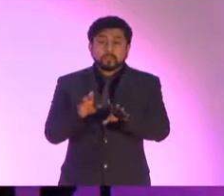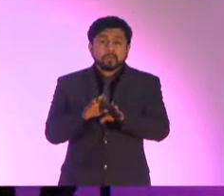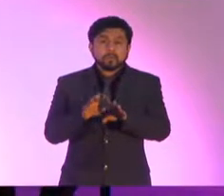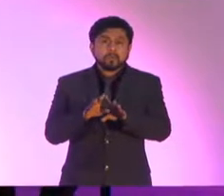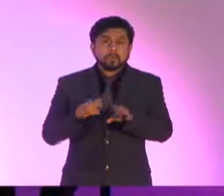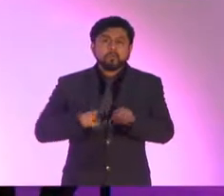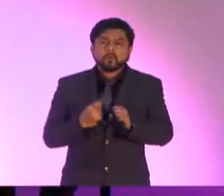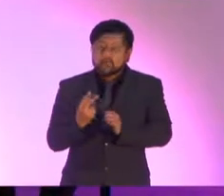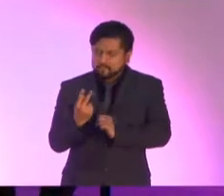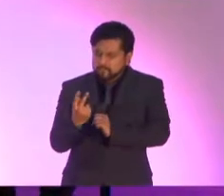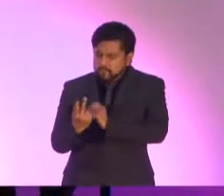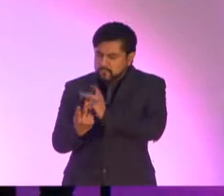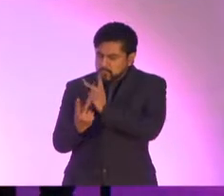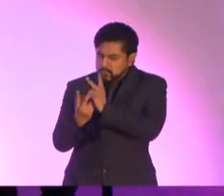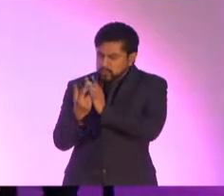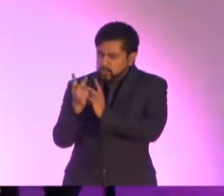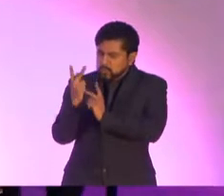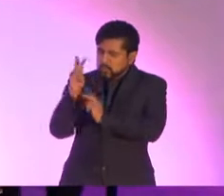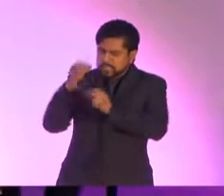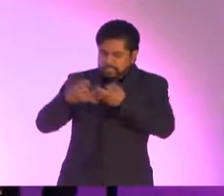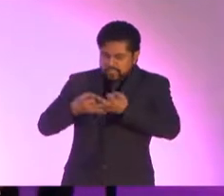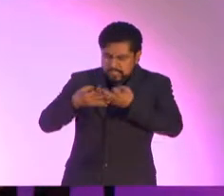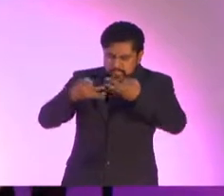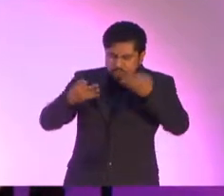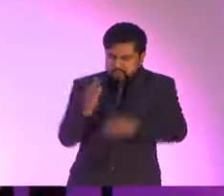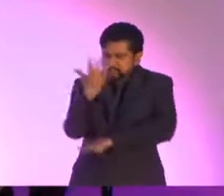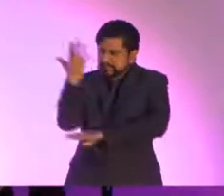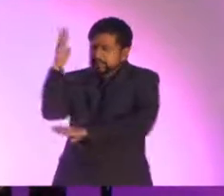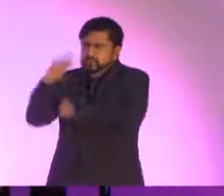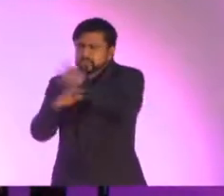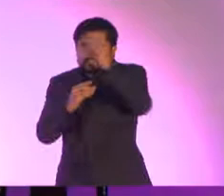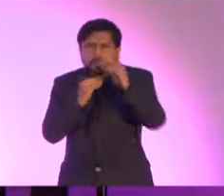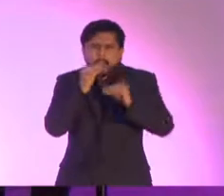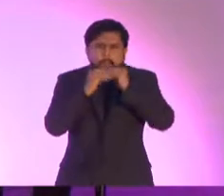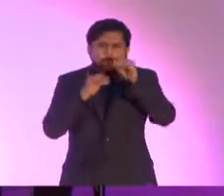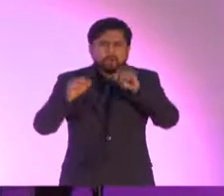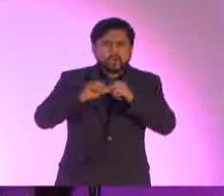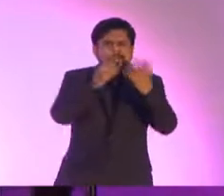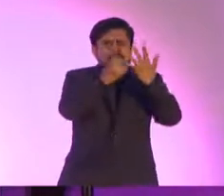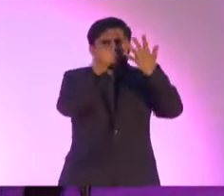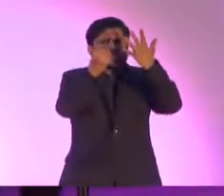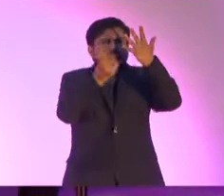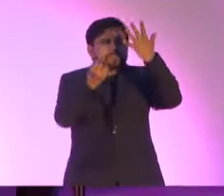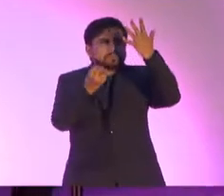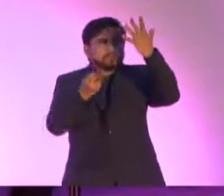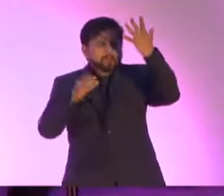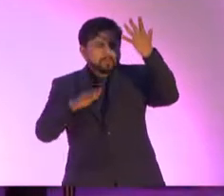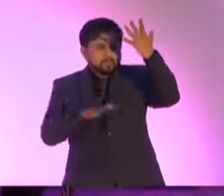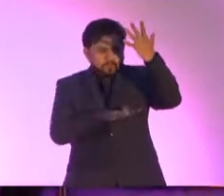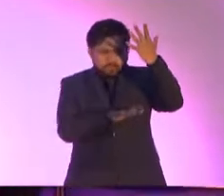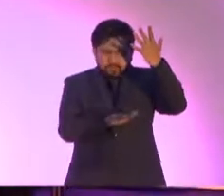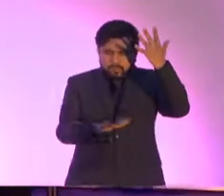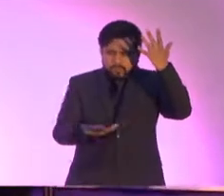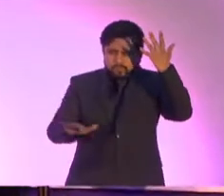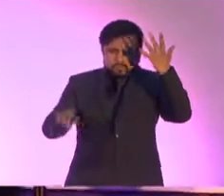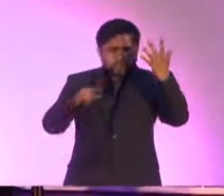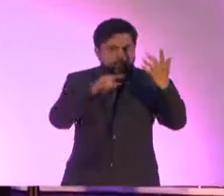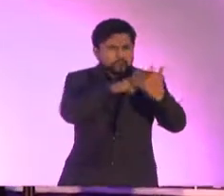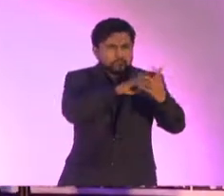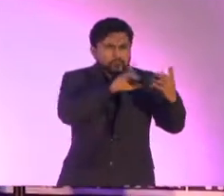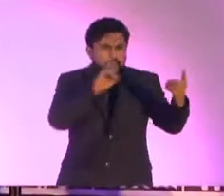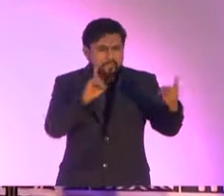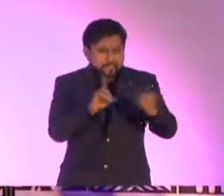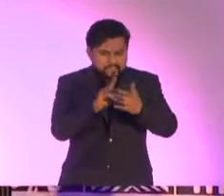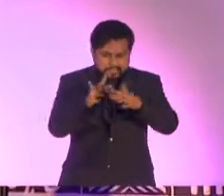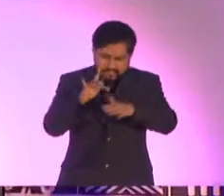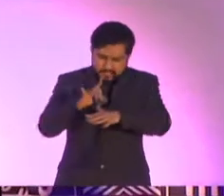florecer, ser la tierra, y nuestras bocas las hojas del otoño por llegar. Y nos tocaremos todo el mes de